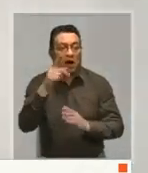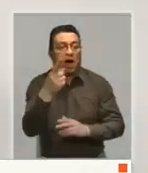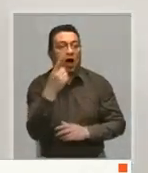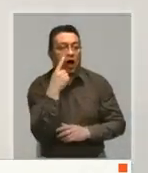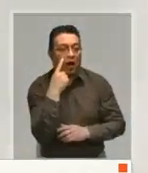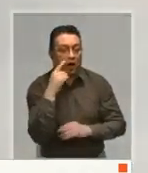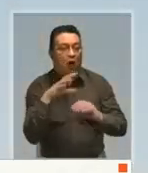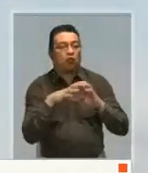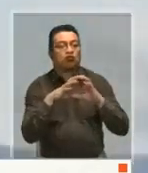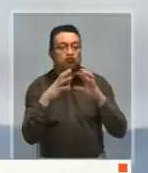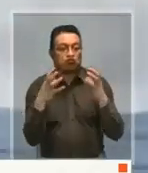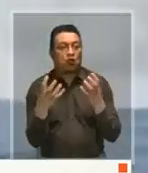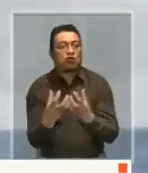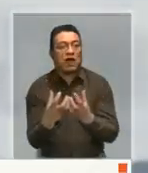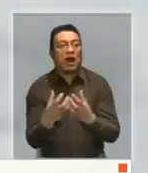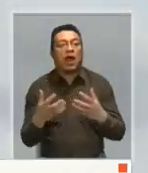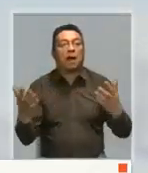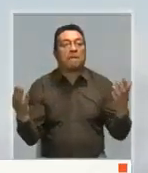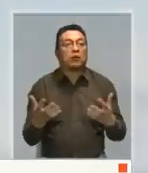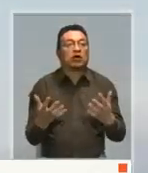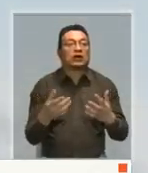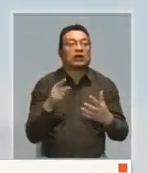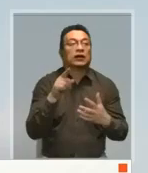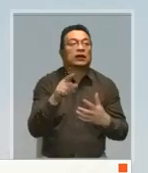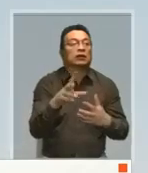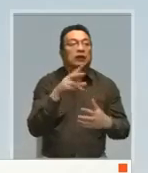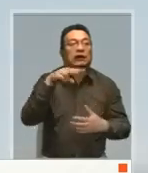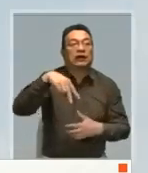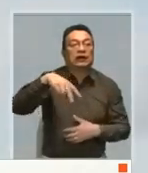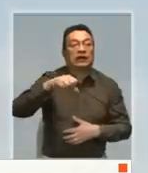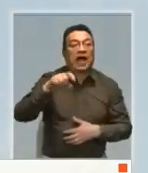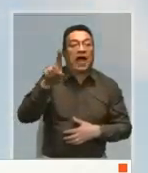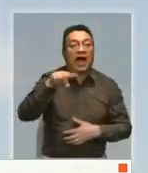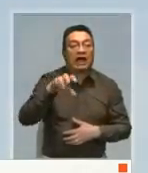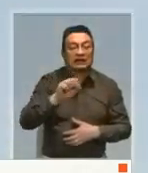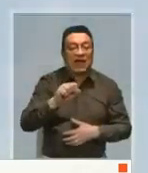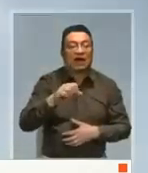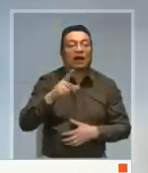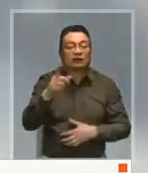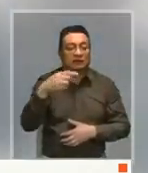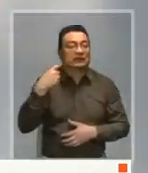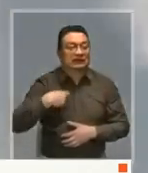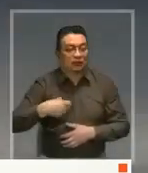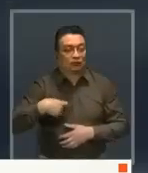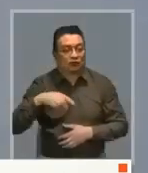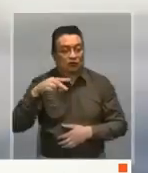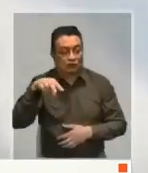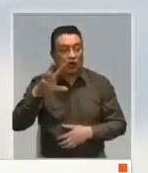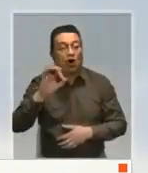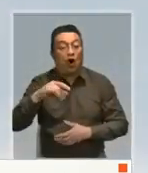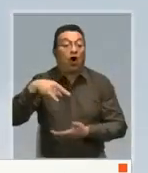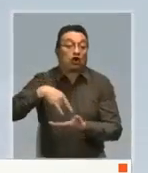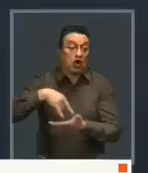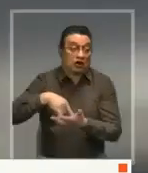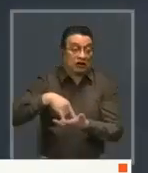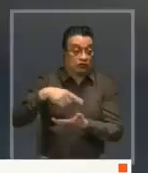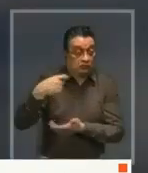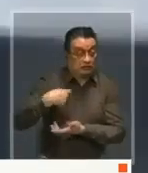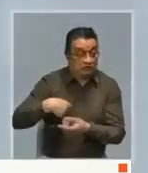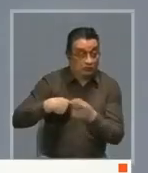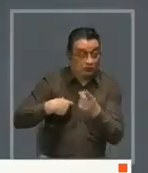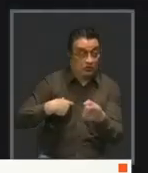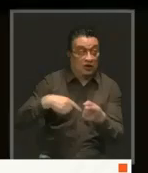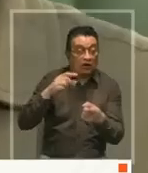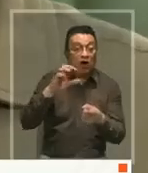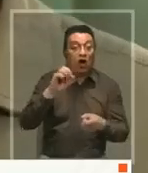nivel mundial por por entidades como ejemplo la NASA el pentágono o el congreso norteamericano donde el fenómeno